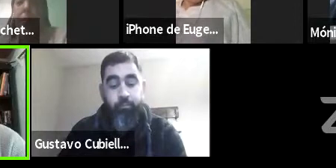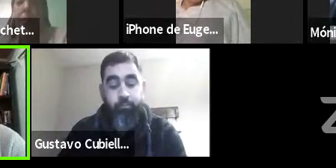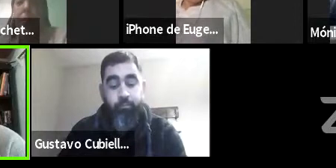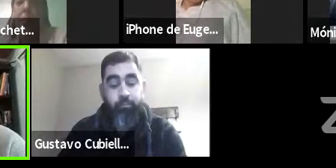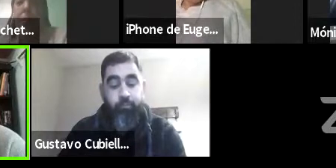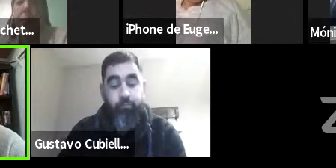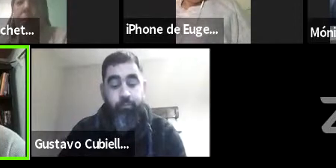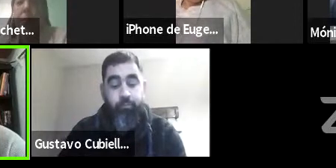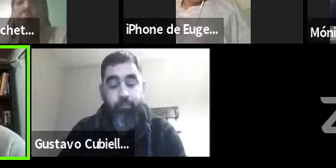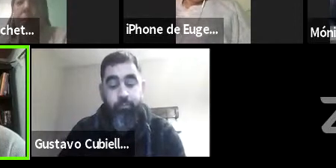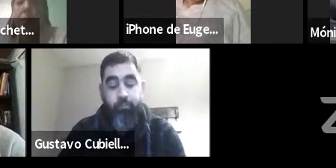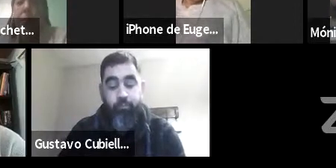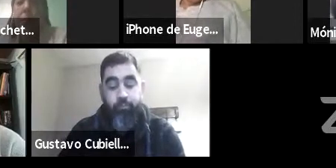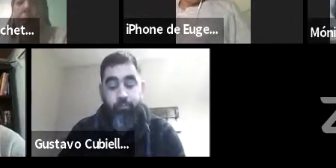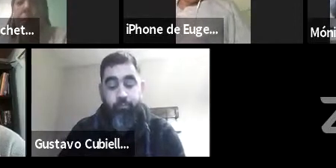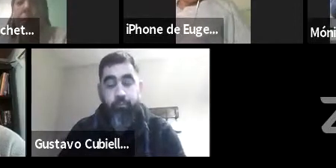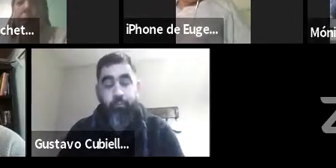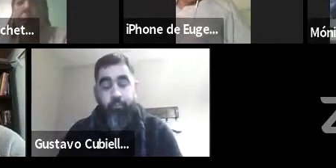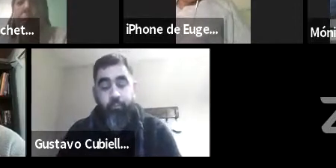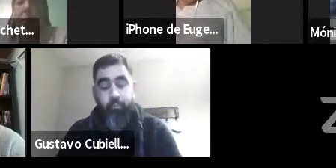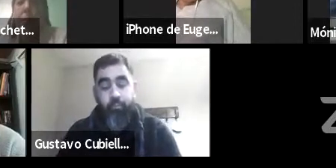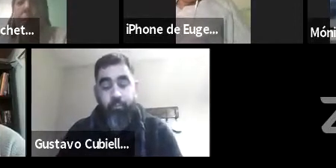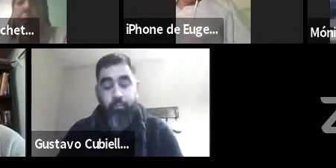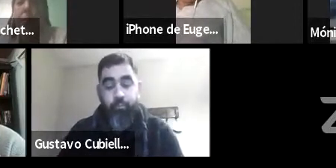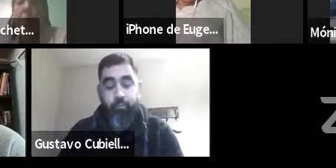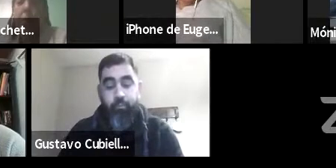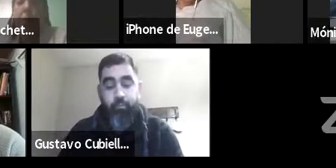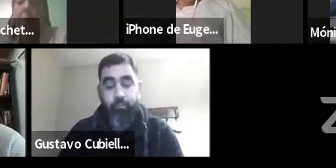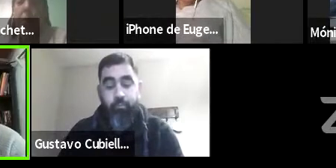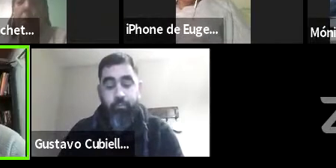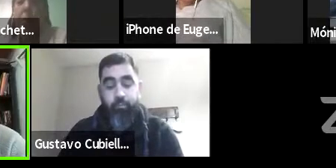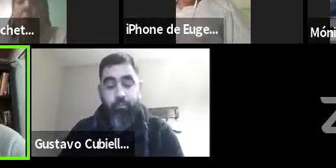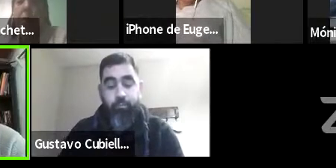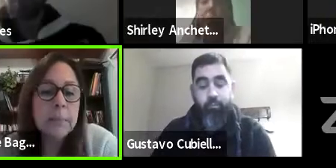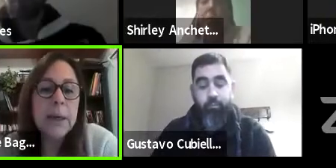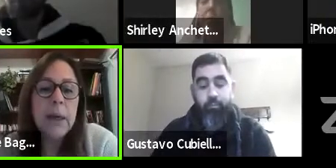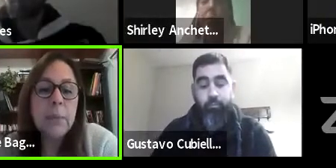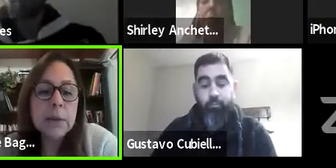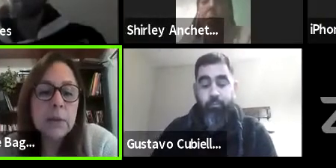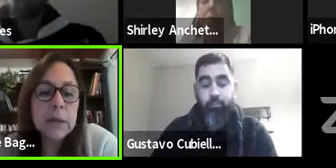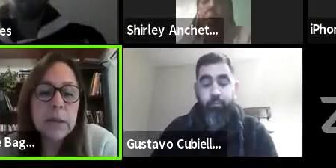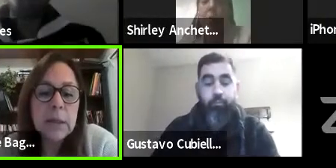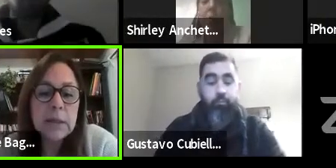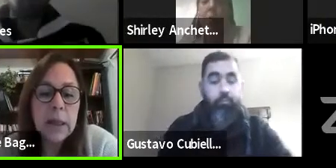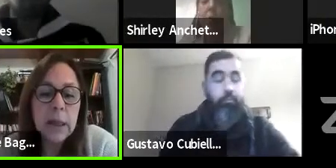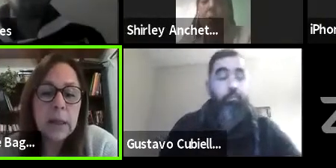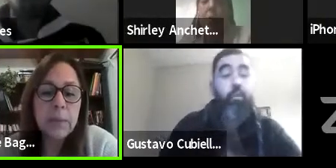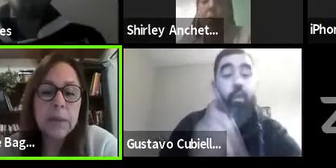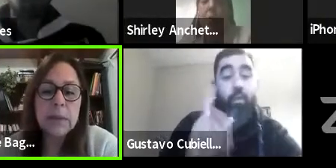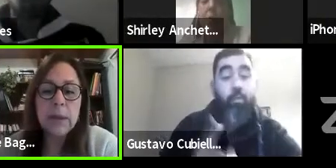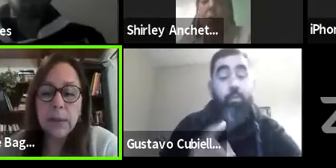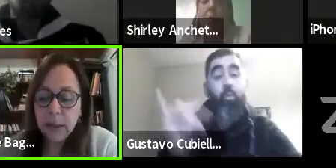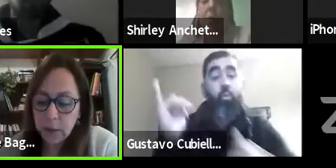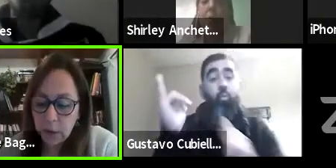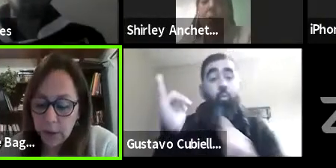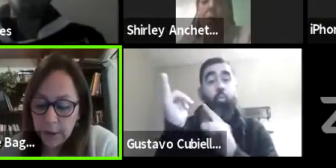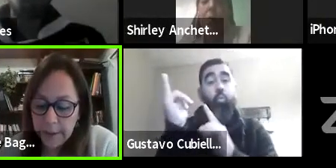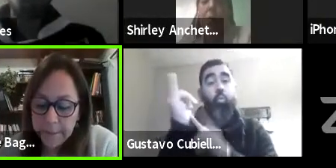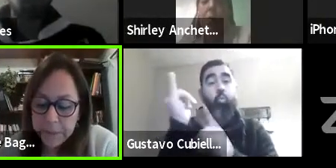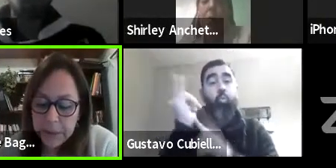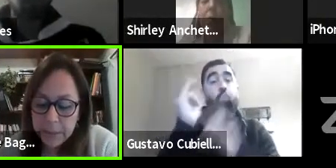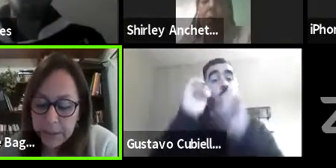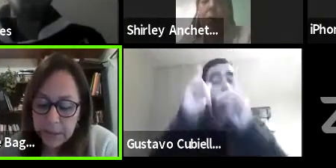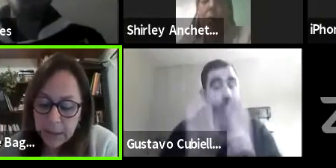tarea y a su vez transmitir en vivo por YouTube y para que quede para las personas interesadas que puedan seguir